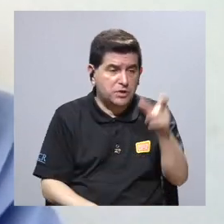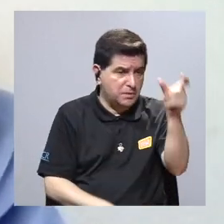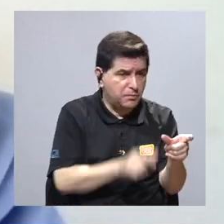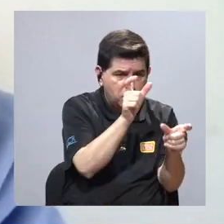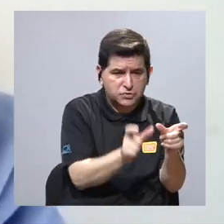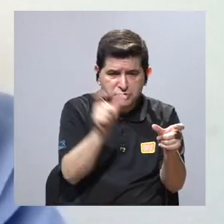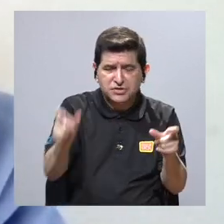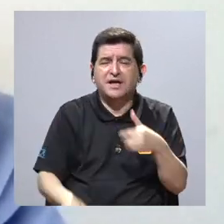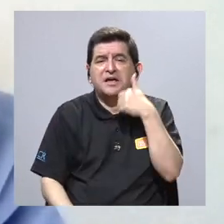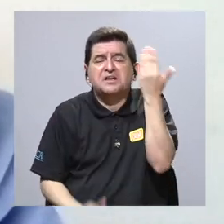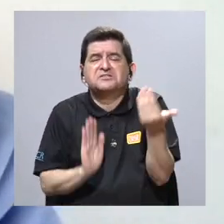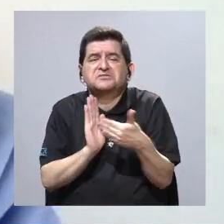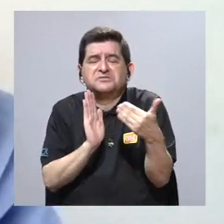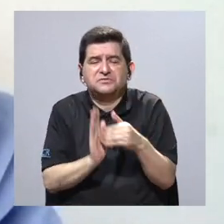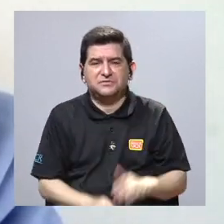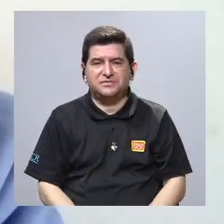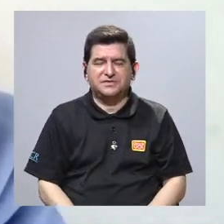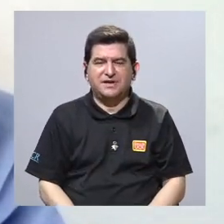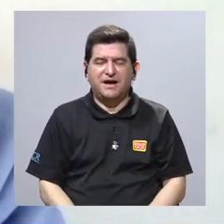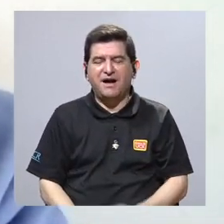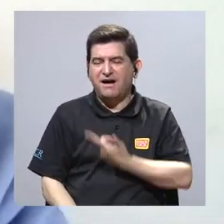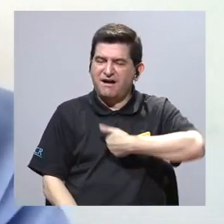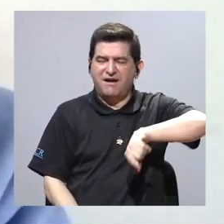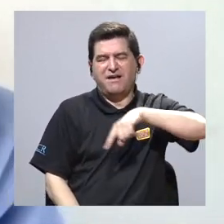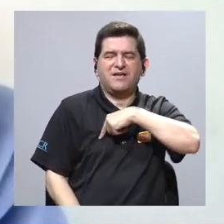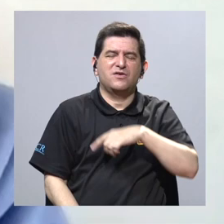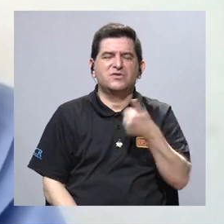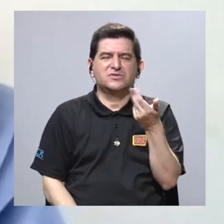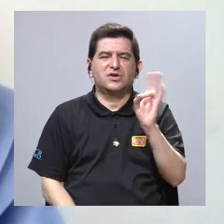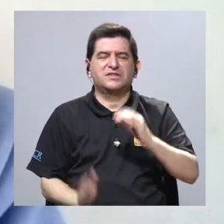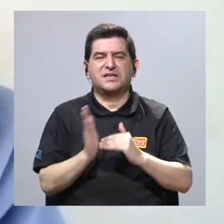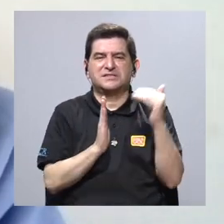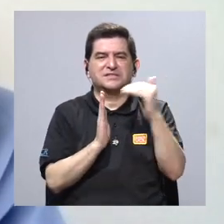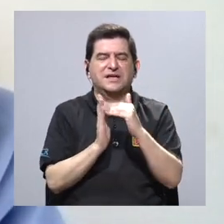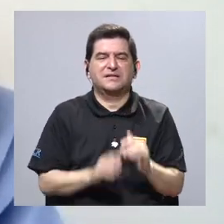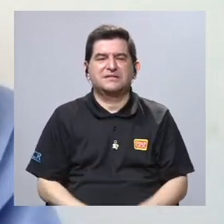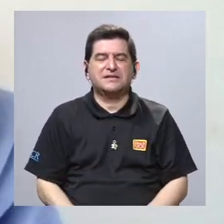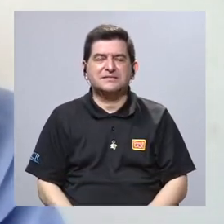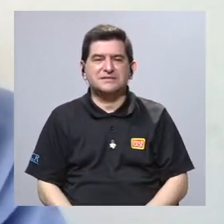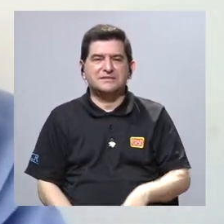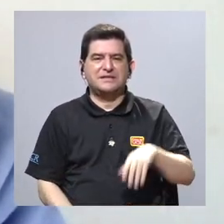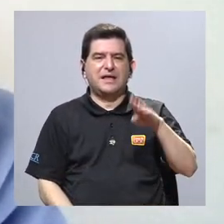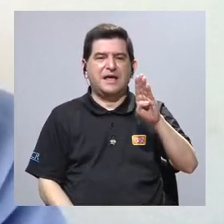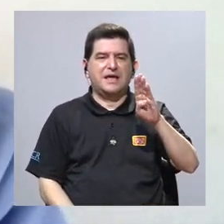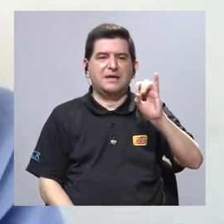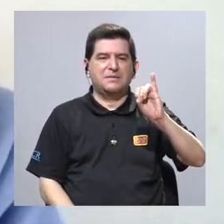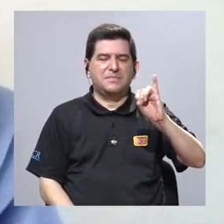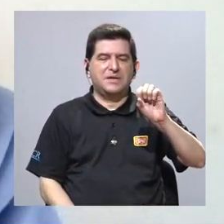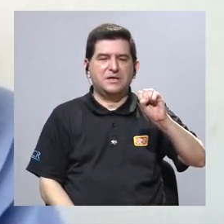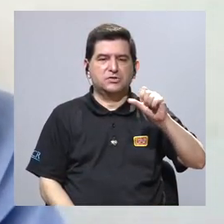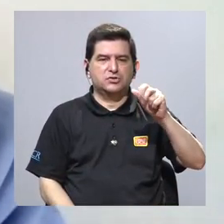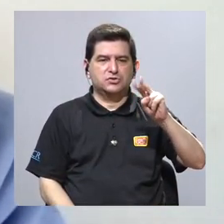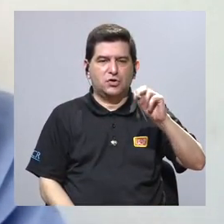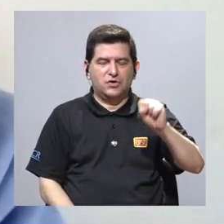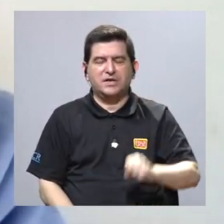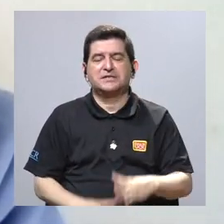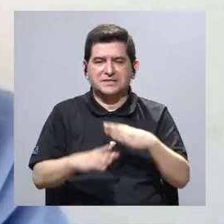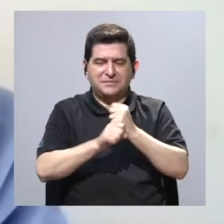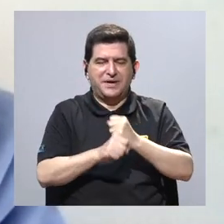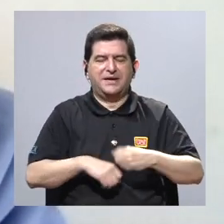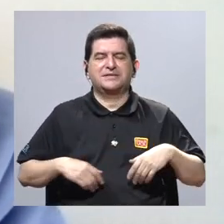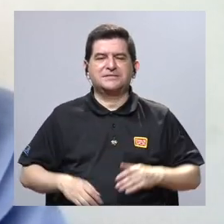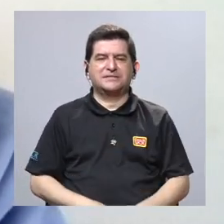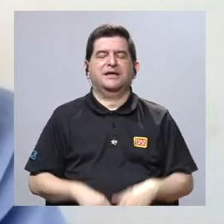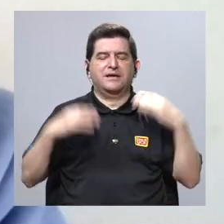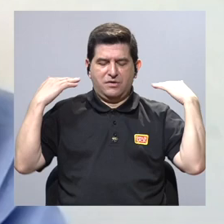susceptibles. La vanidad que nos lleva a tener 17 millones de bisones para quitarle la piel y hacer abrigos, o